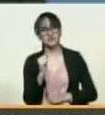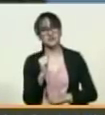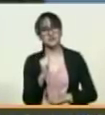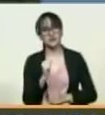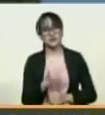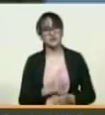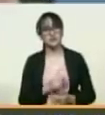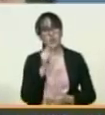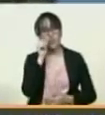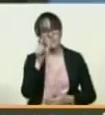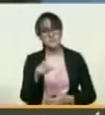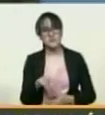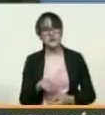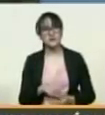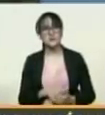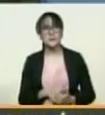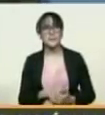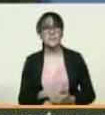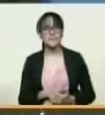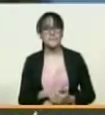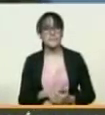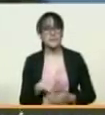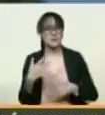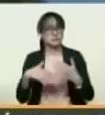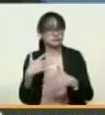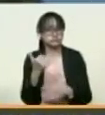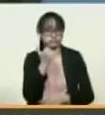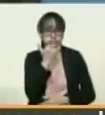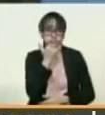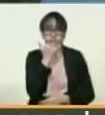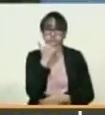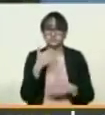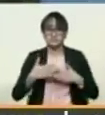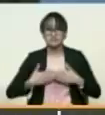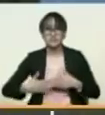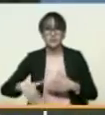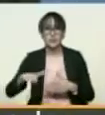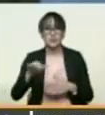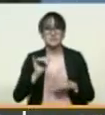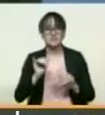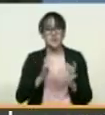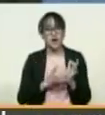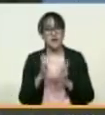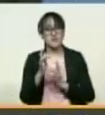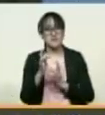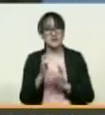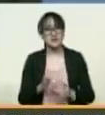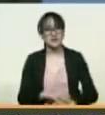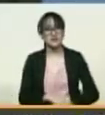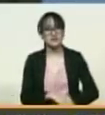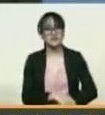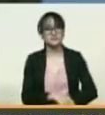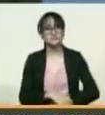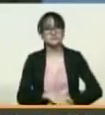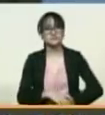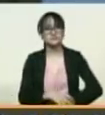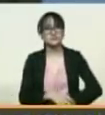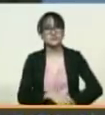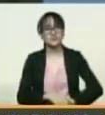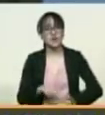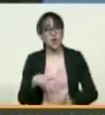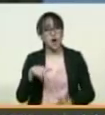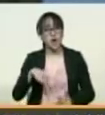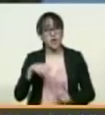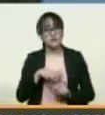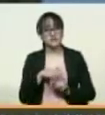Gaitán. Y todo lo que se desató a partir de ese abril. Y hoy estamos en una